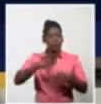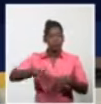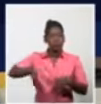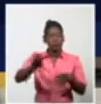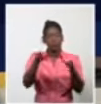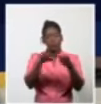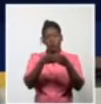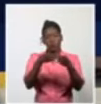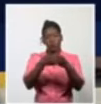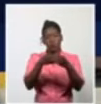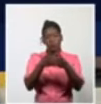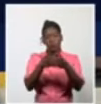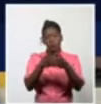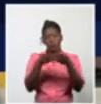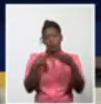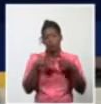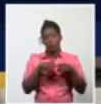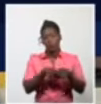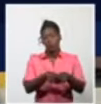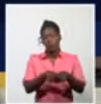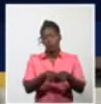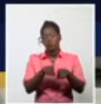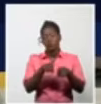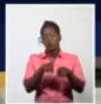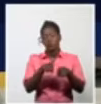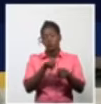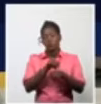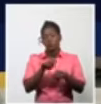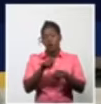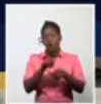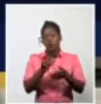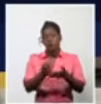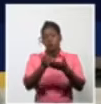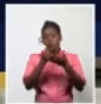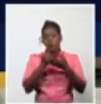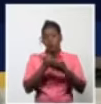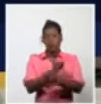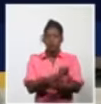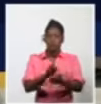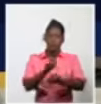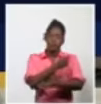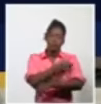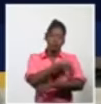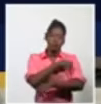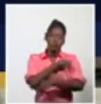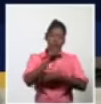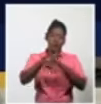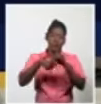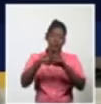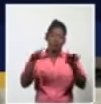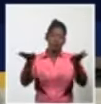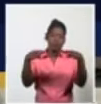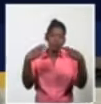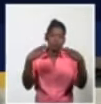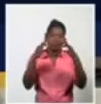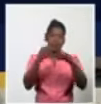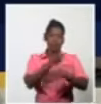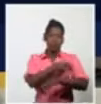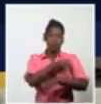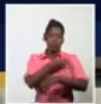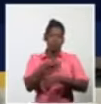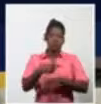acompaña, que permite esta audiencia, y a la población que nos sigue todas las mañanas. Gracias a ustedes y a